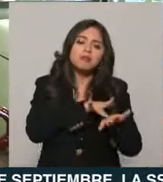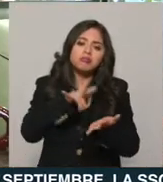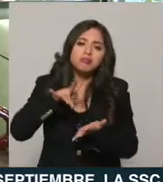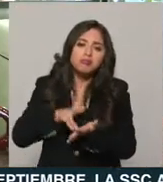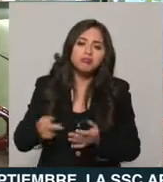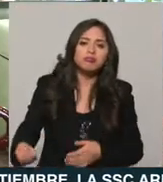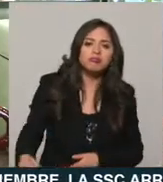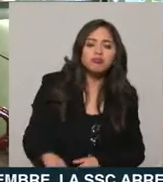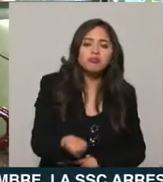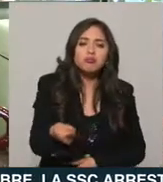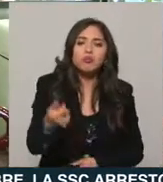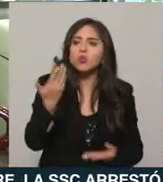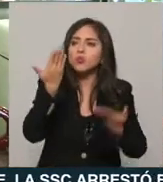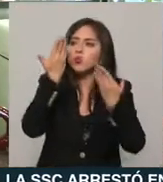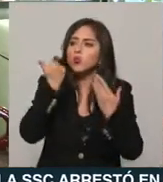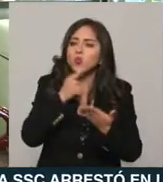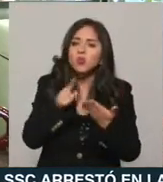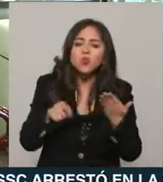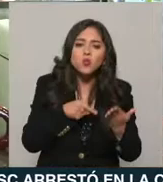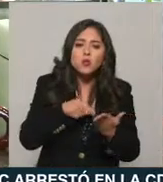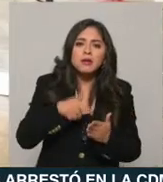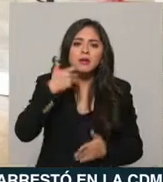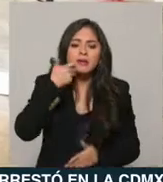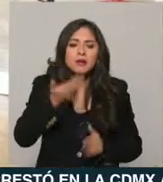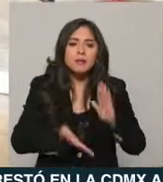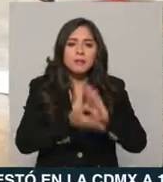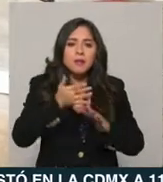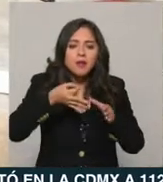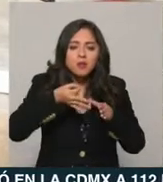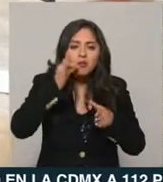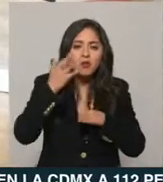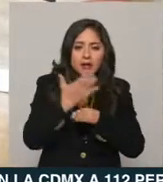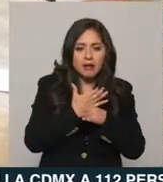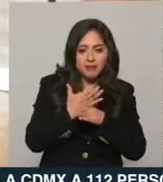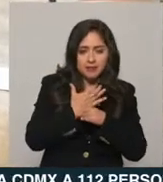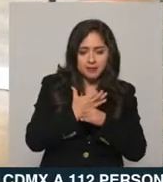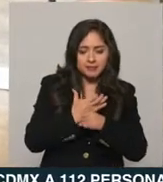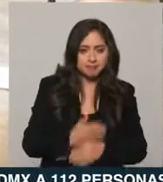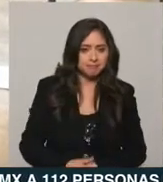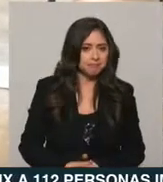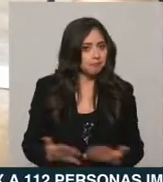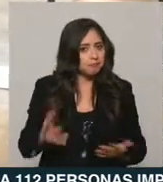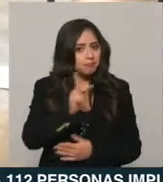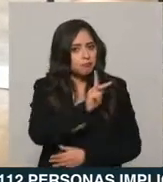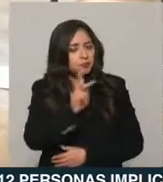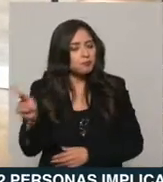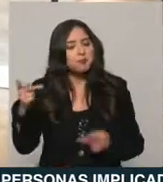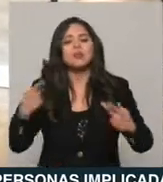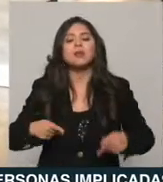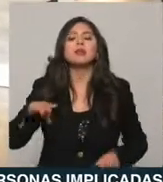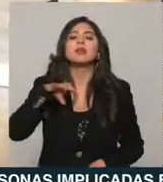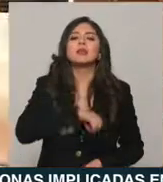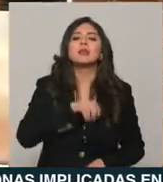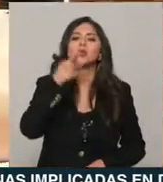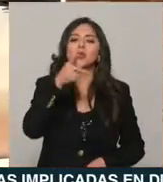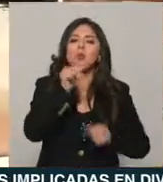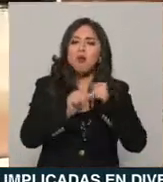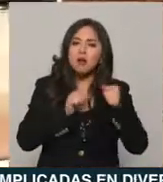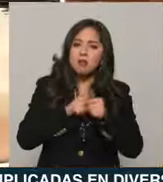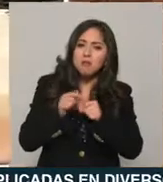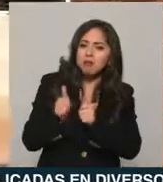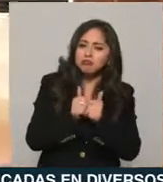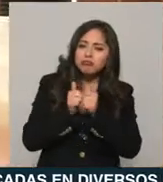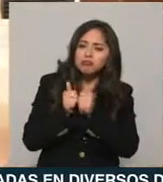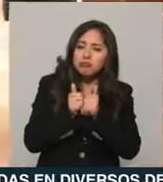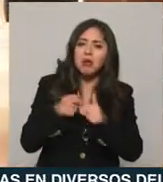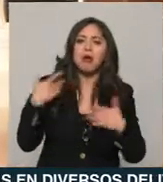animales, pues no tenga un lugar a donde irse a echar un cafecito. Así que para todos los que gustan estar acompañados de sus mascotas, ya